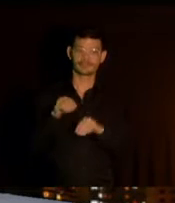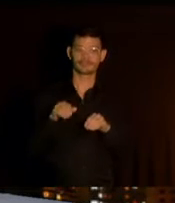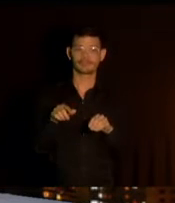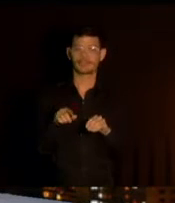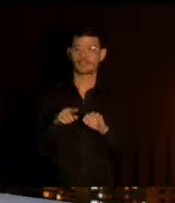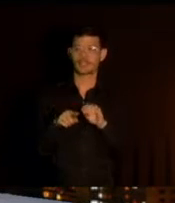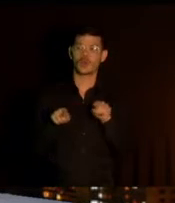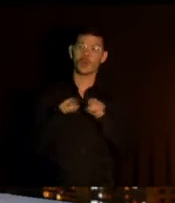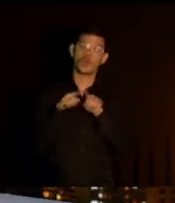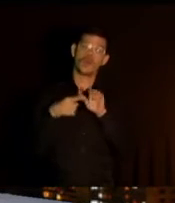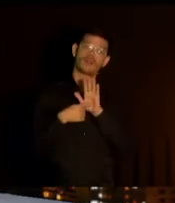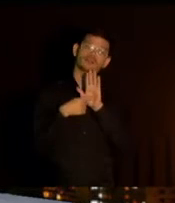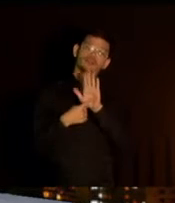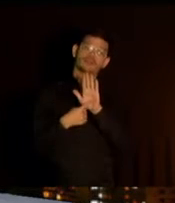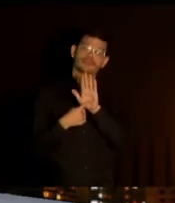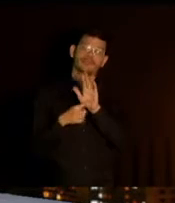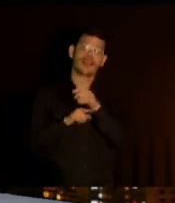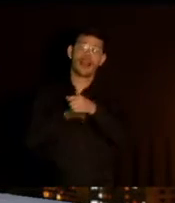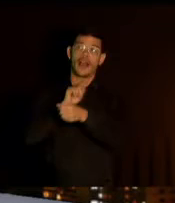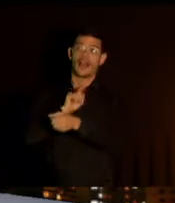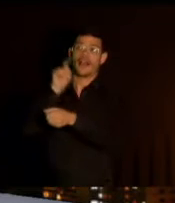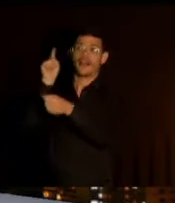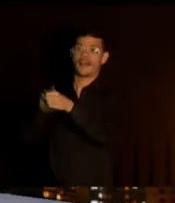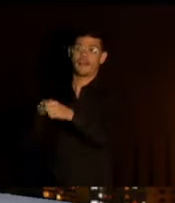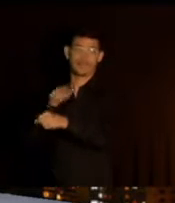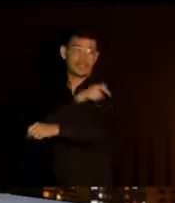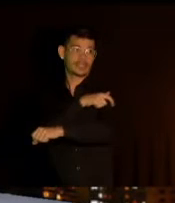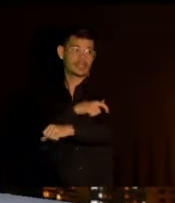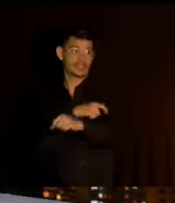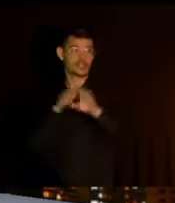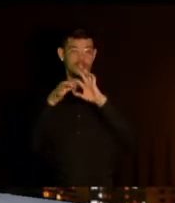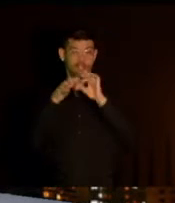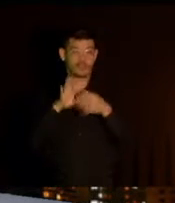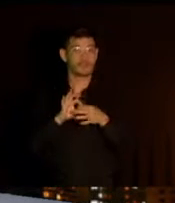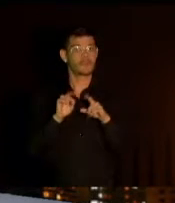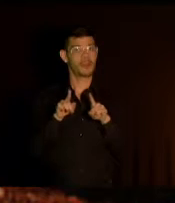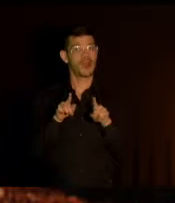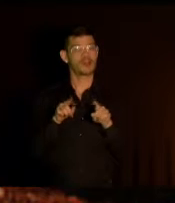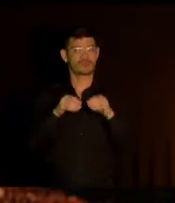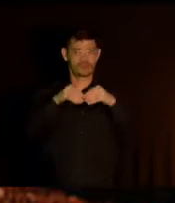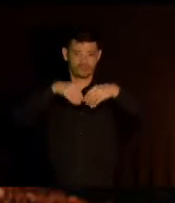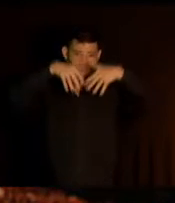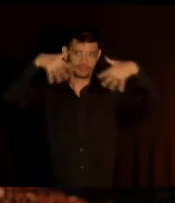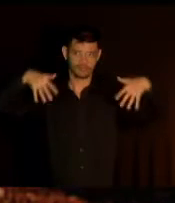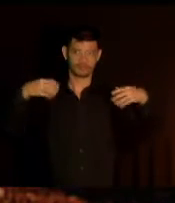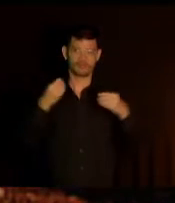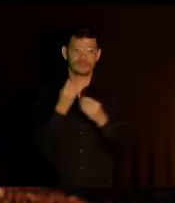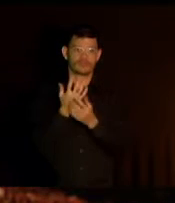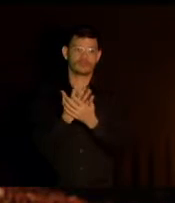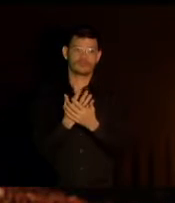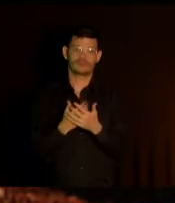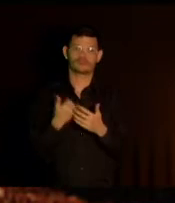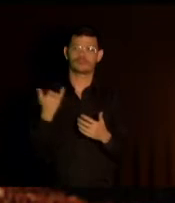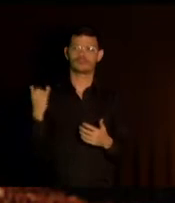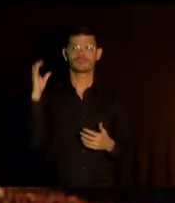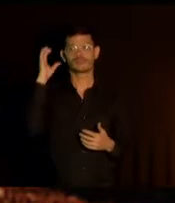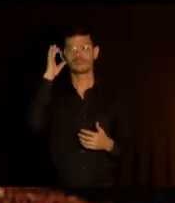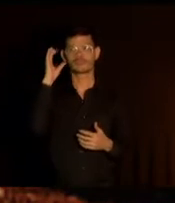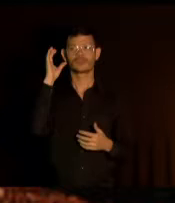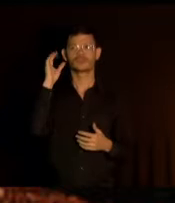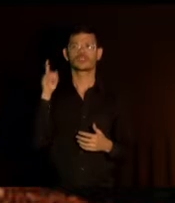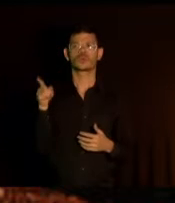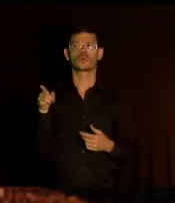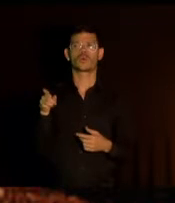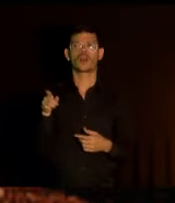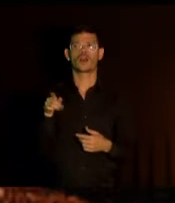para estar afiliados. Exactamente. Al Comité Paralímpico. Pero muy bien. La estructura está. O sea, está todo montado dentro del sistema nacional. Sí,